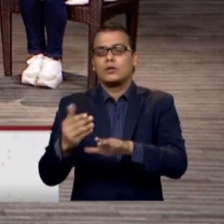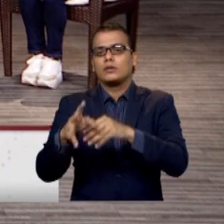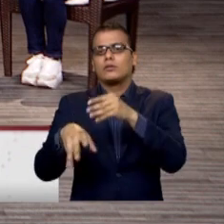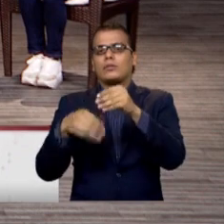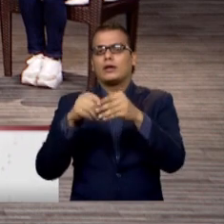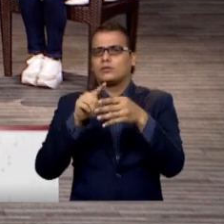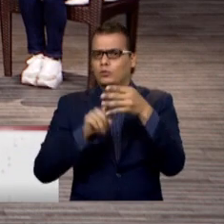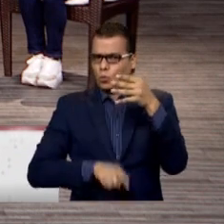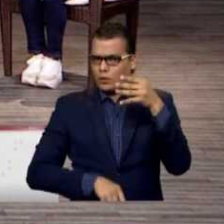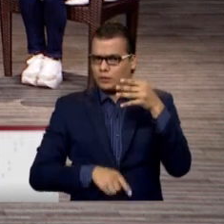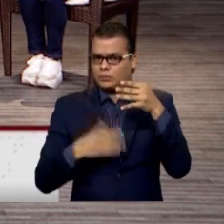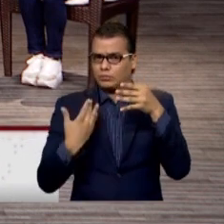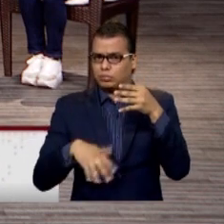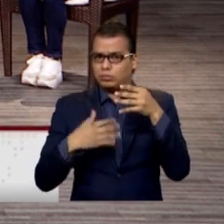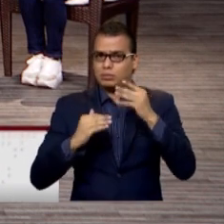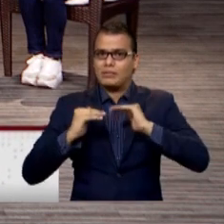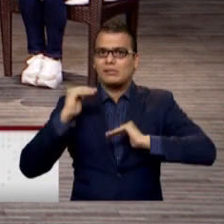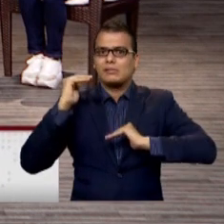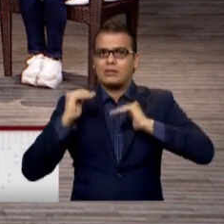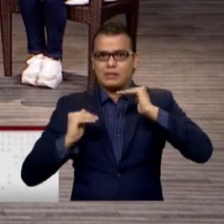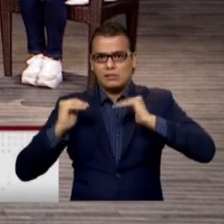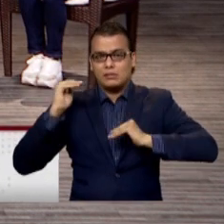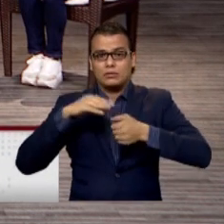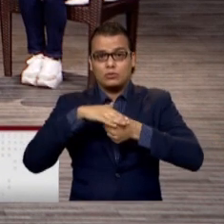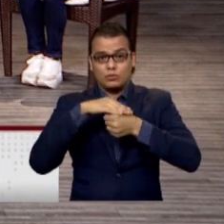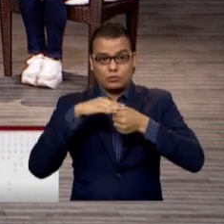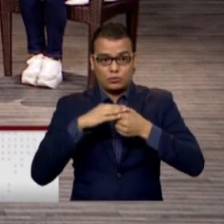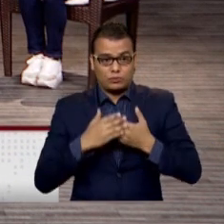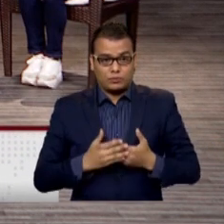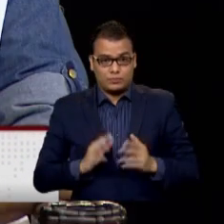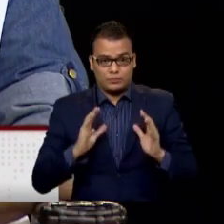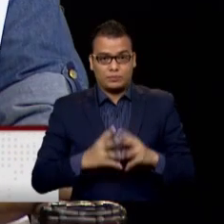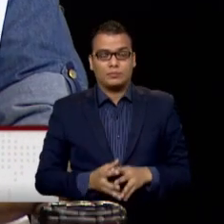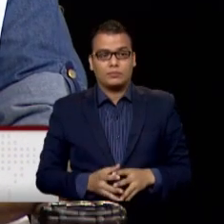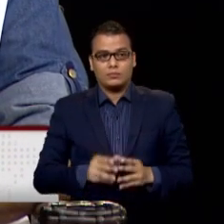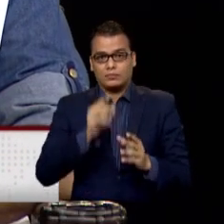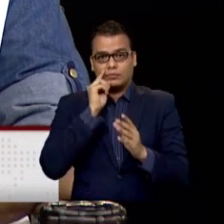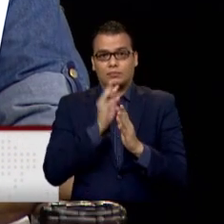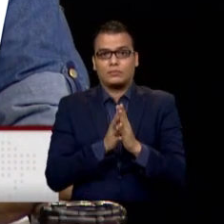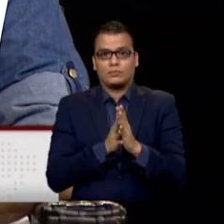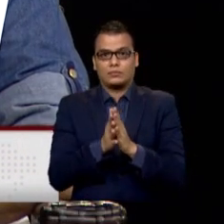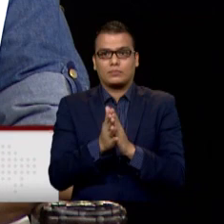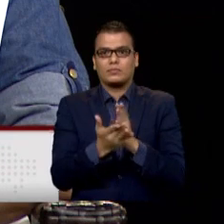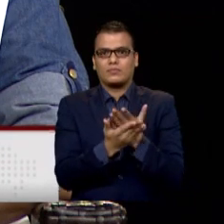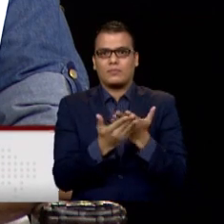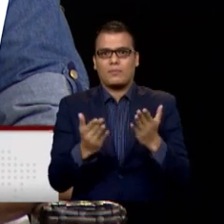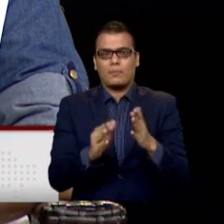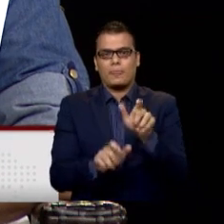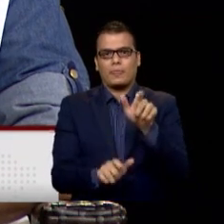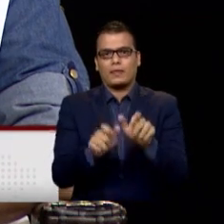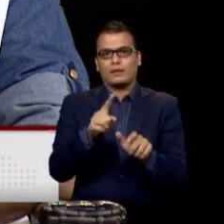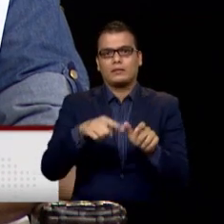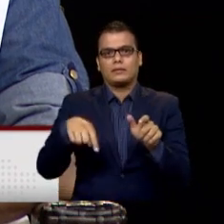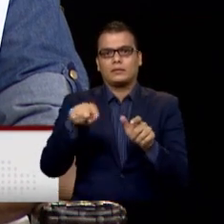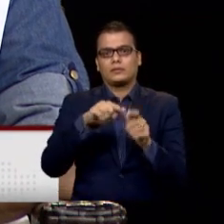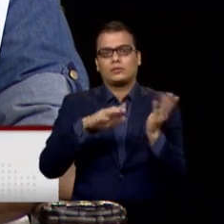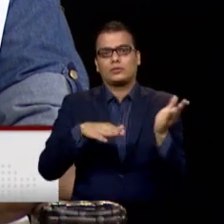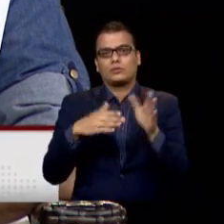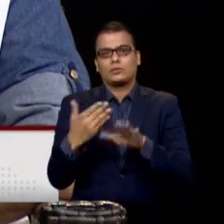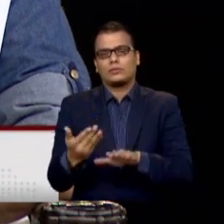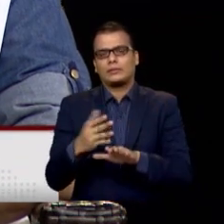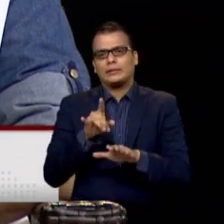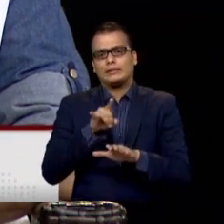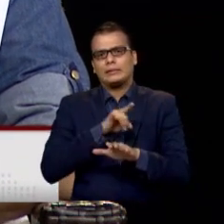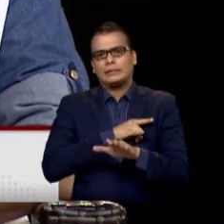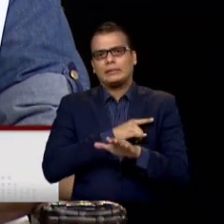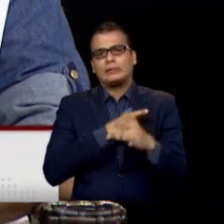situación que es muy fluctuante, ¿no? Sí, pero ante todo expresarle a la familia de esos fallecidos condolencia,